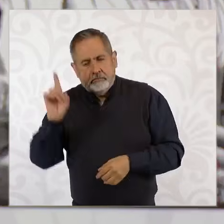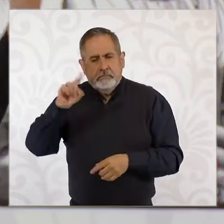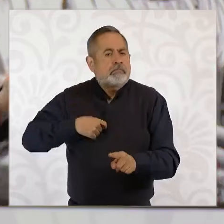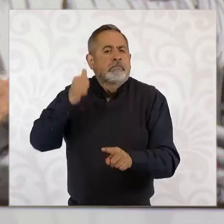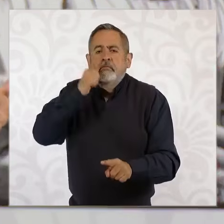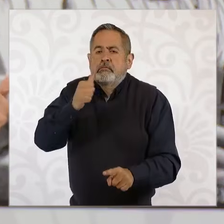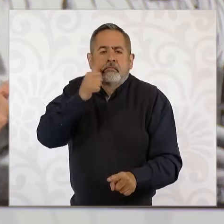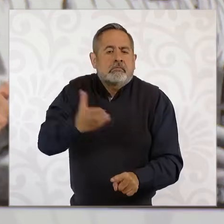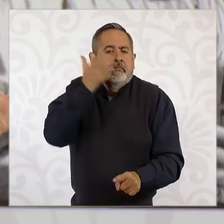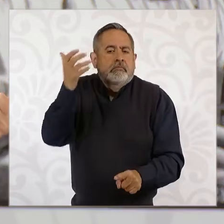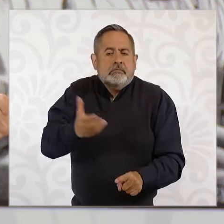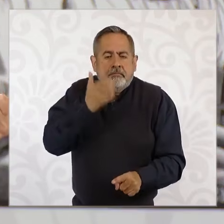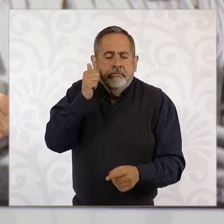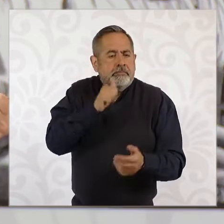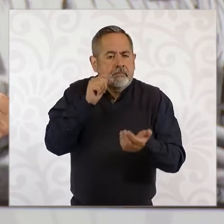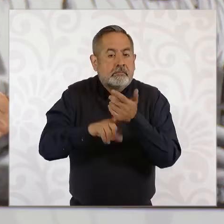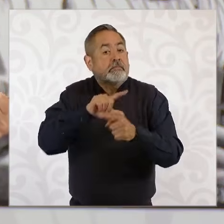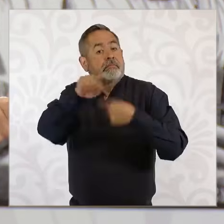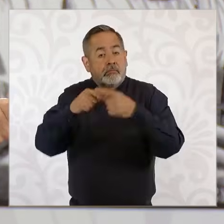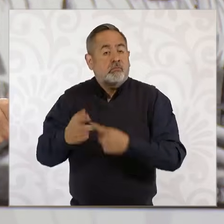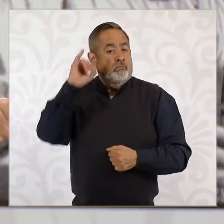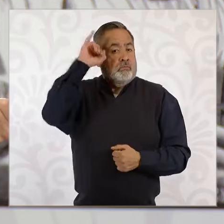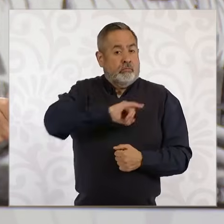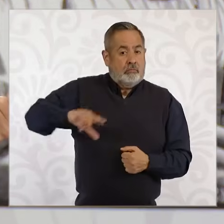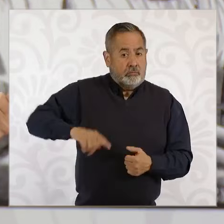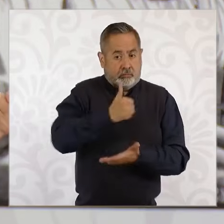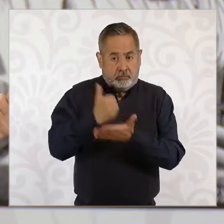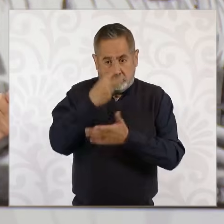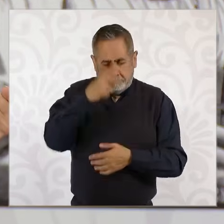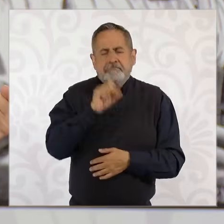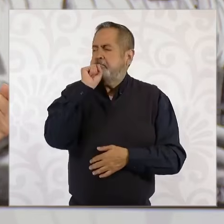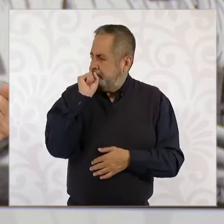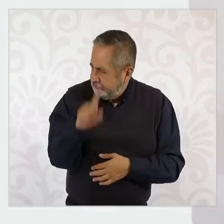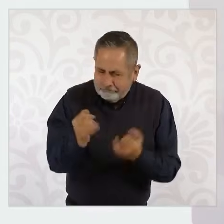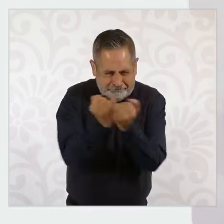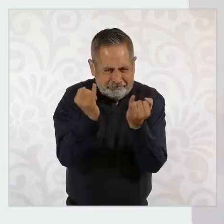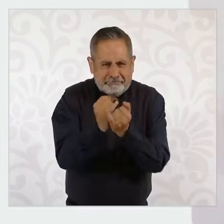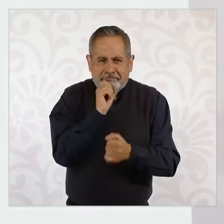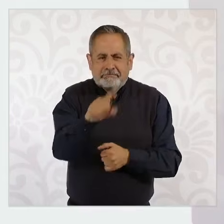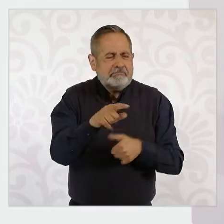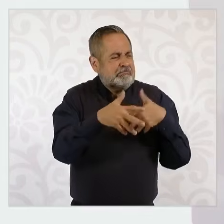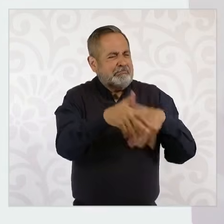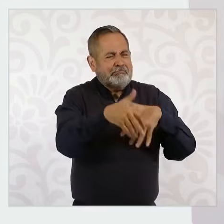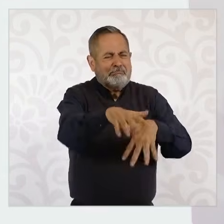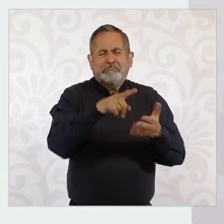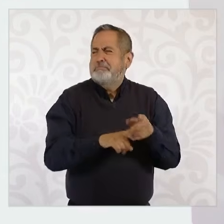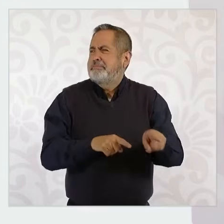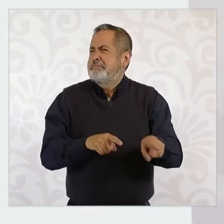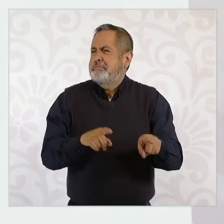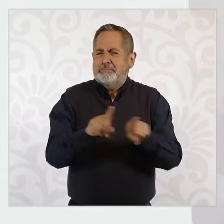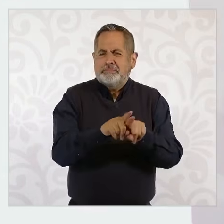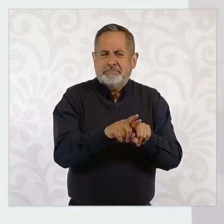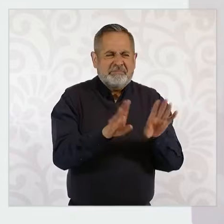siempre. En la jefatura de gobierno también me pasó que se estaban manifestando y se habían cerrado